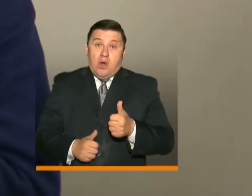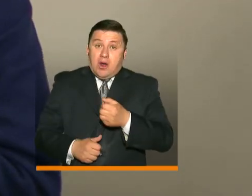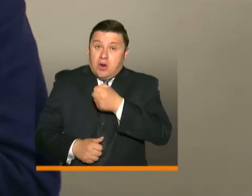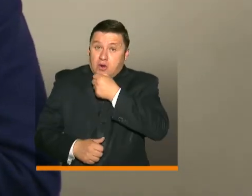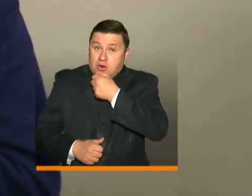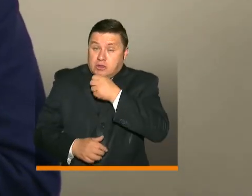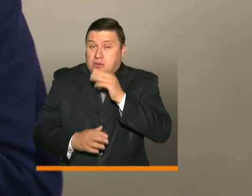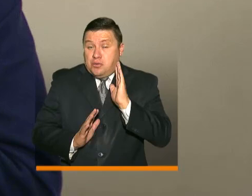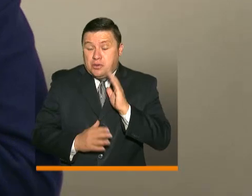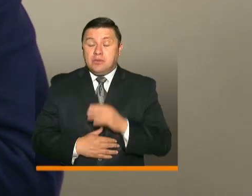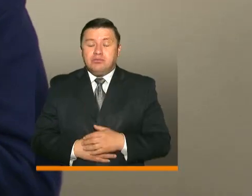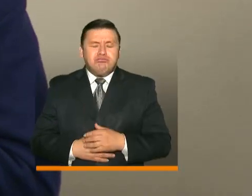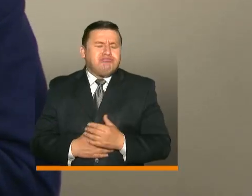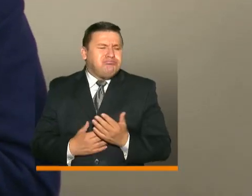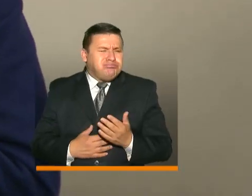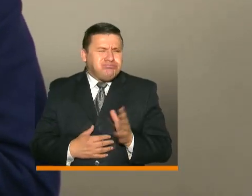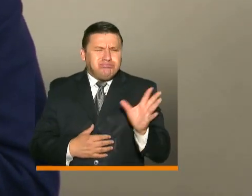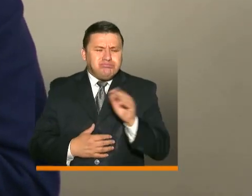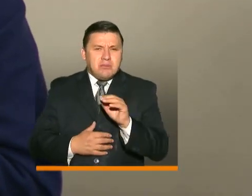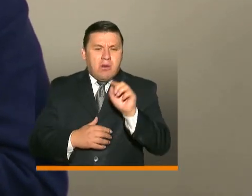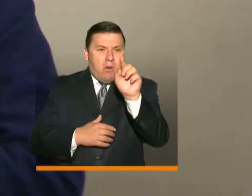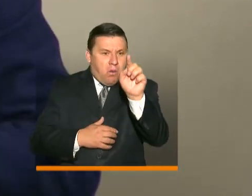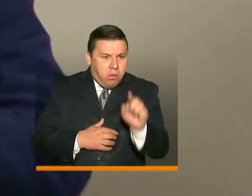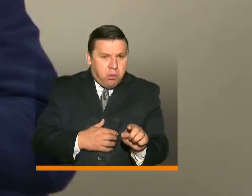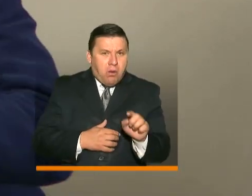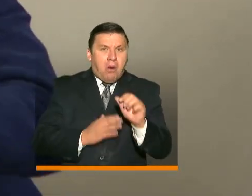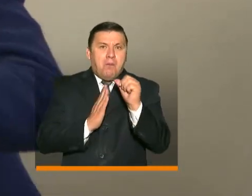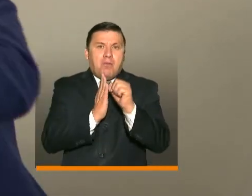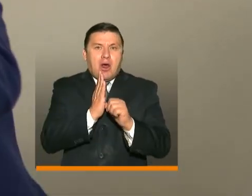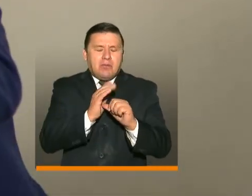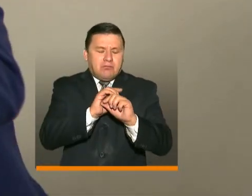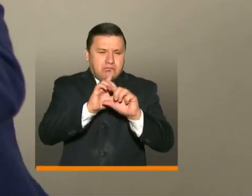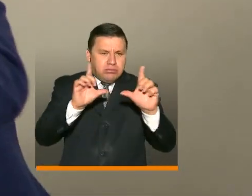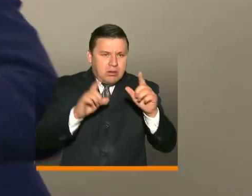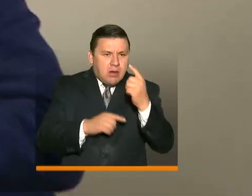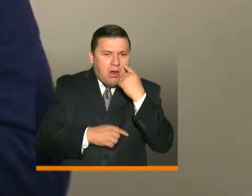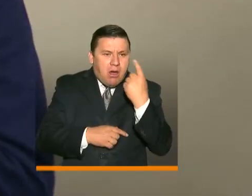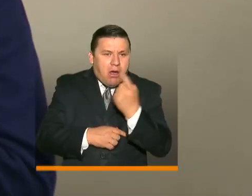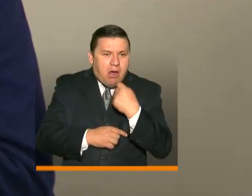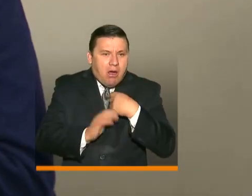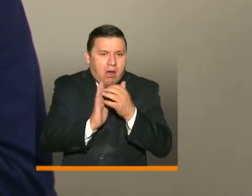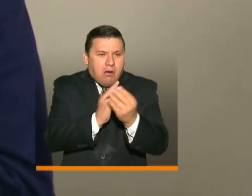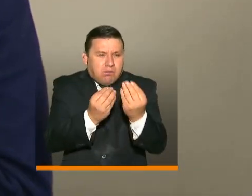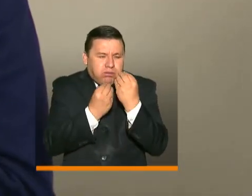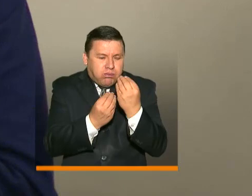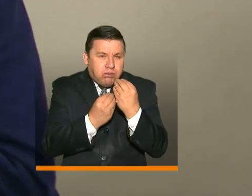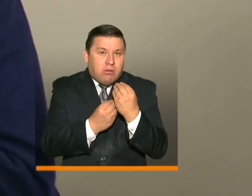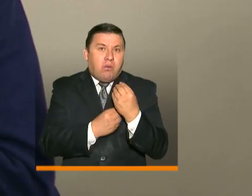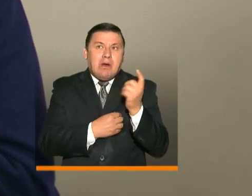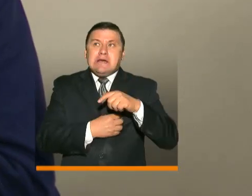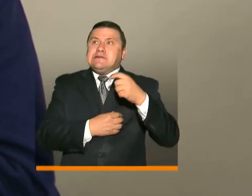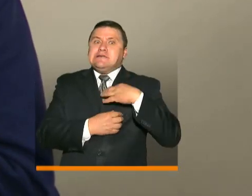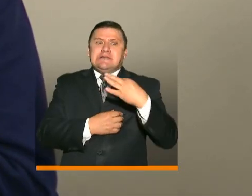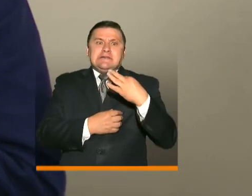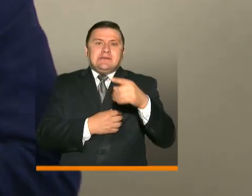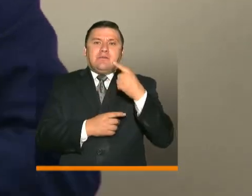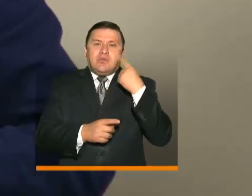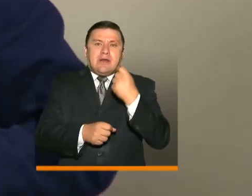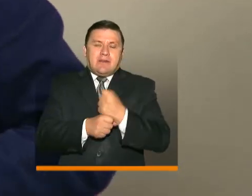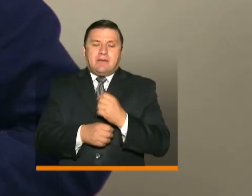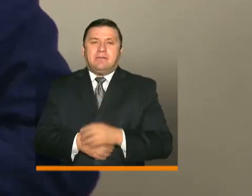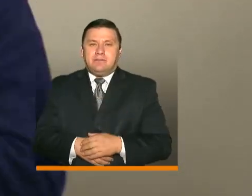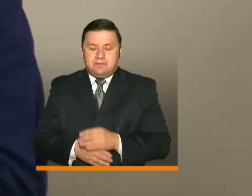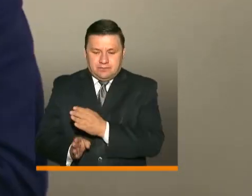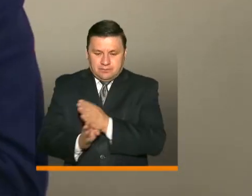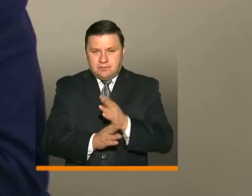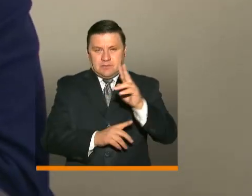noticia y sobre todo que los programas que están abiertos son en búsqueda de esas habilidades que hoy son seguramente las más demandadas en búsqueda de empleo.